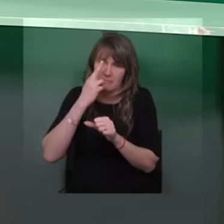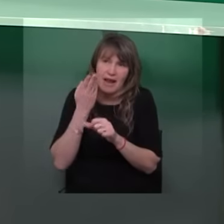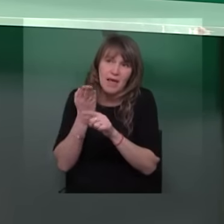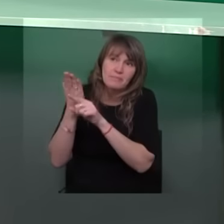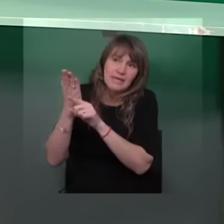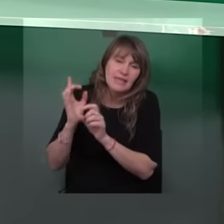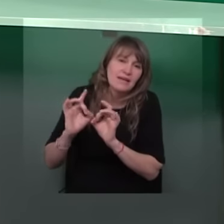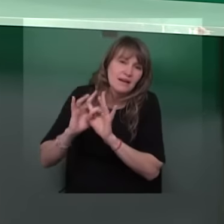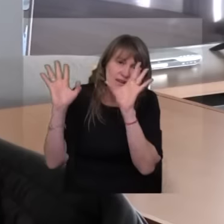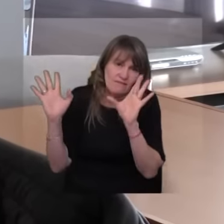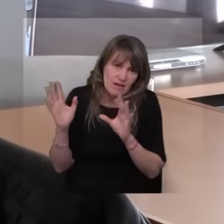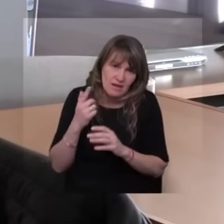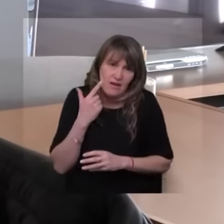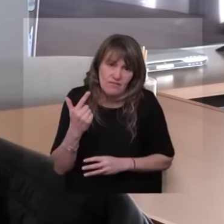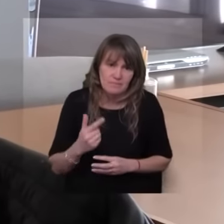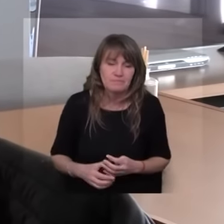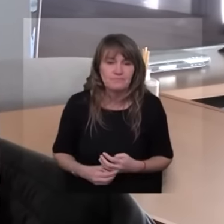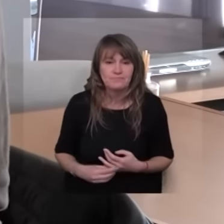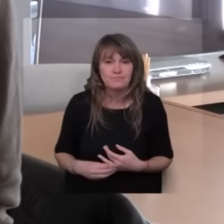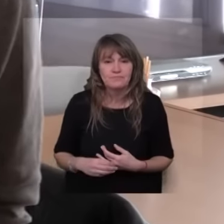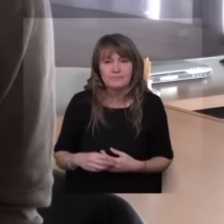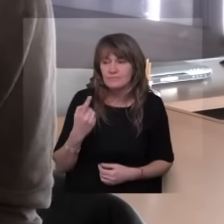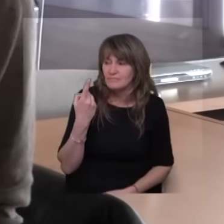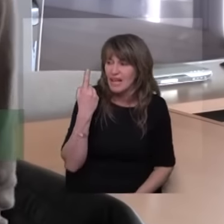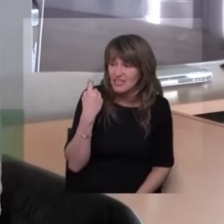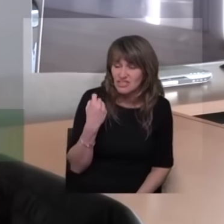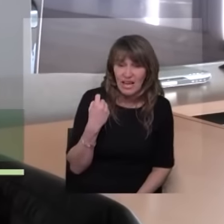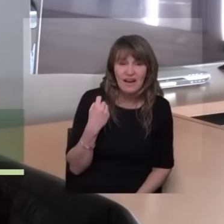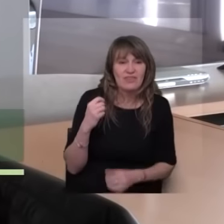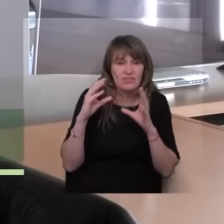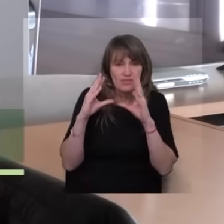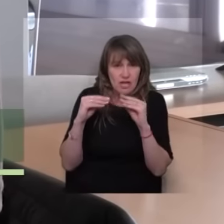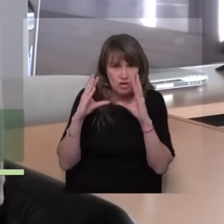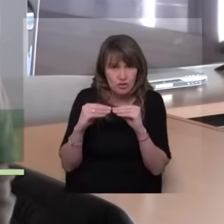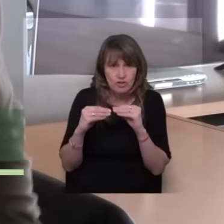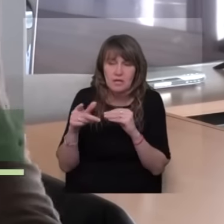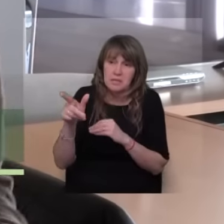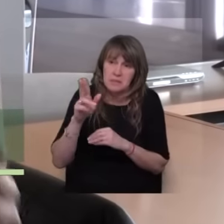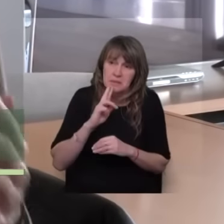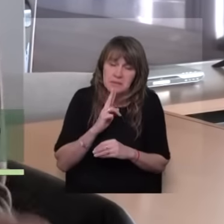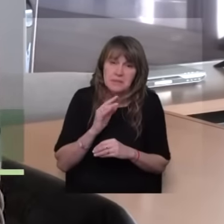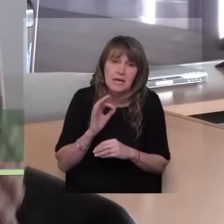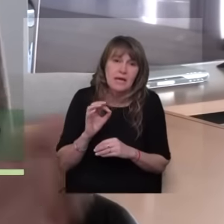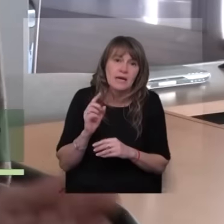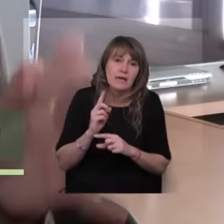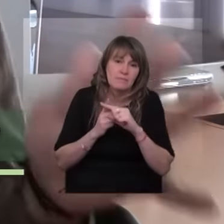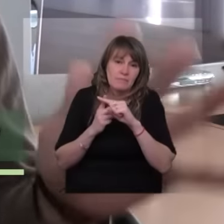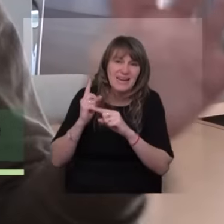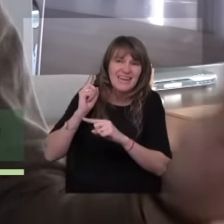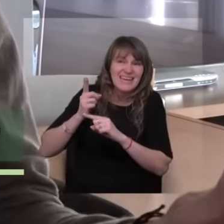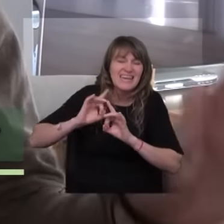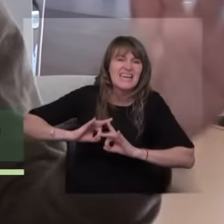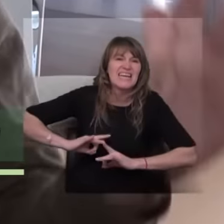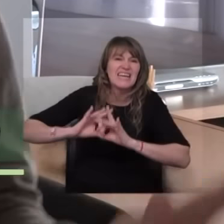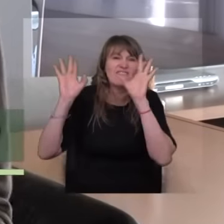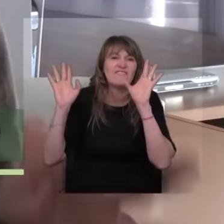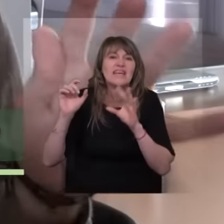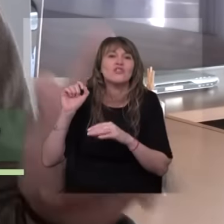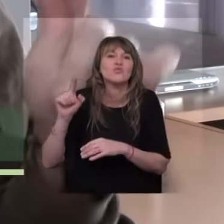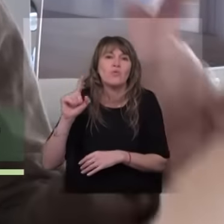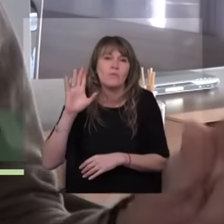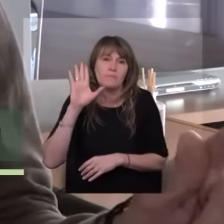estos meses ayer a última hora recibimos la la novedad positiva de que se ejecutó el mandato de liberación judicial de Silvia la